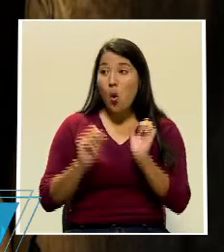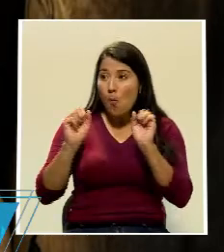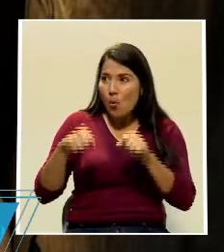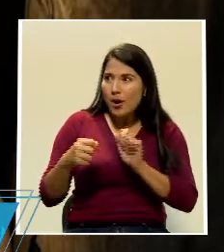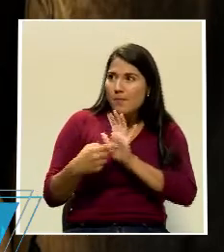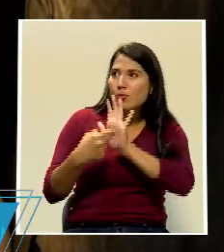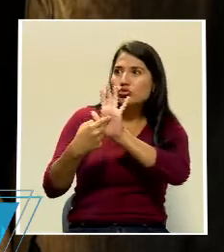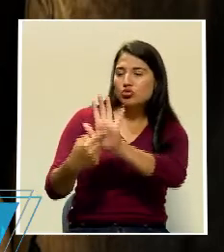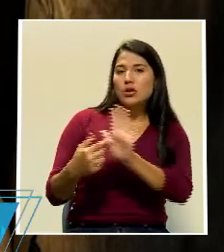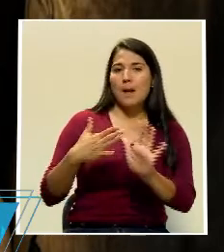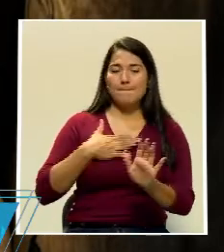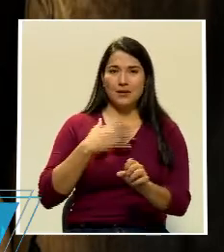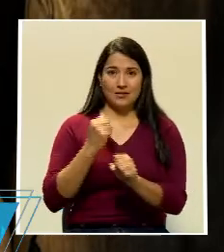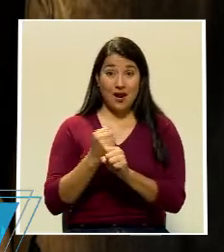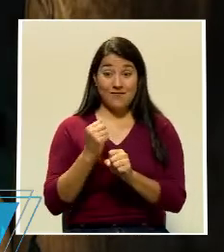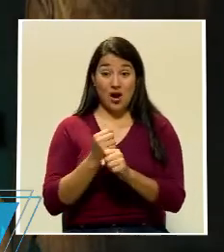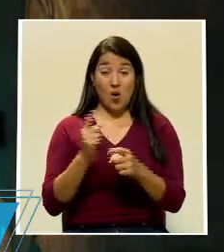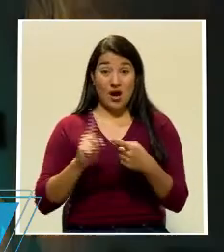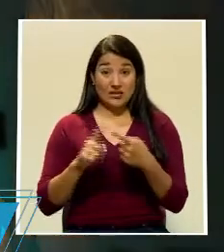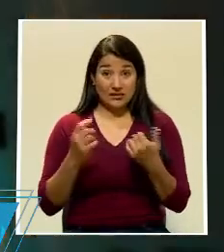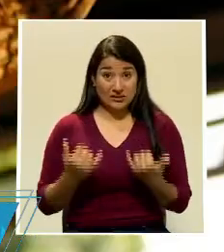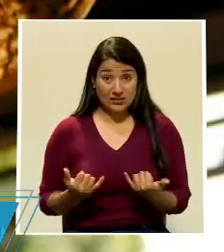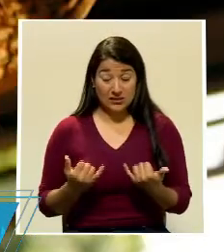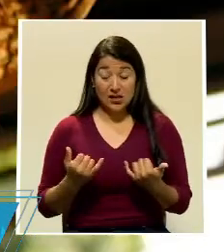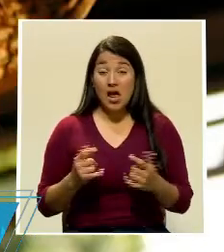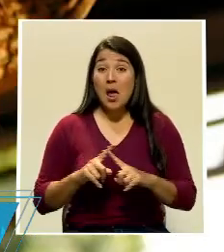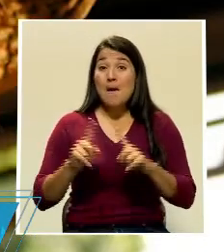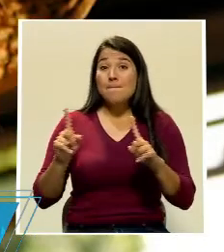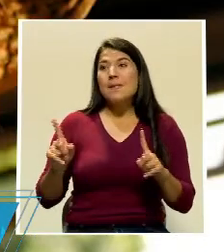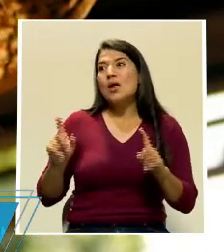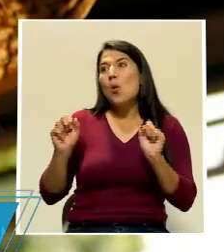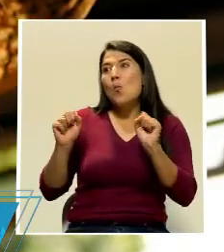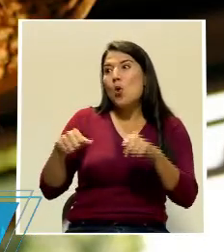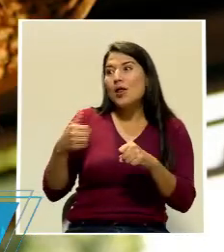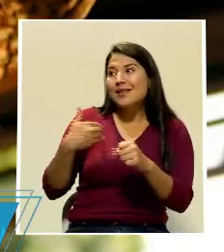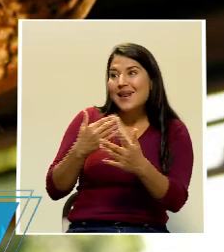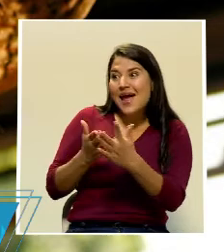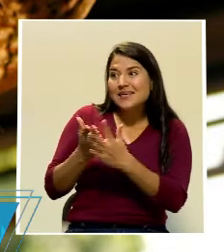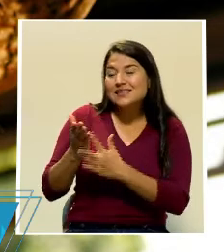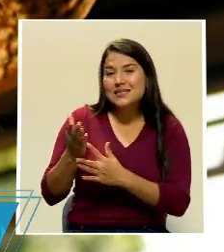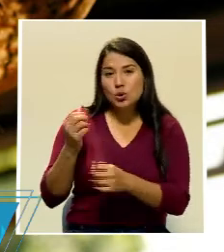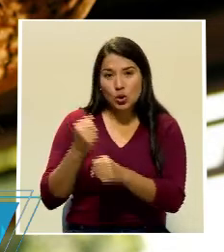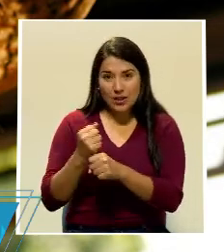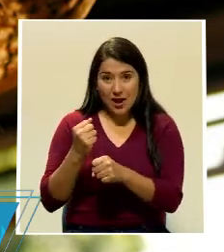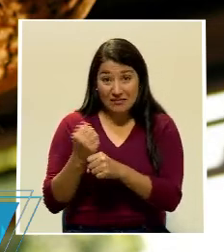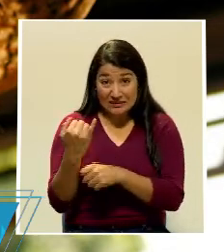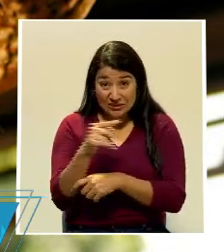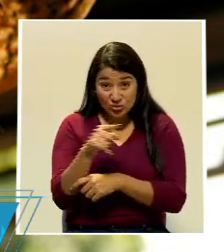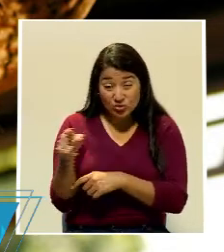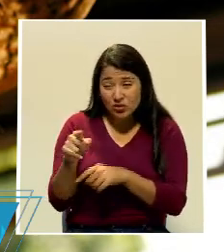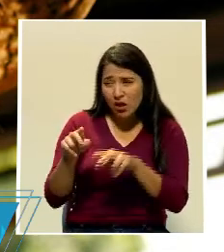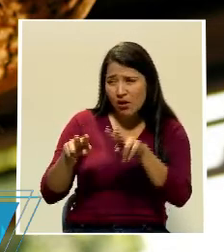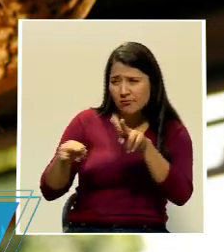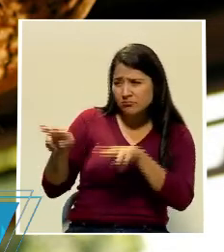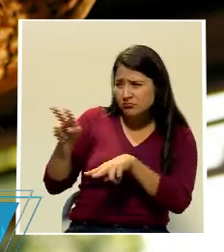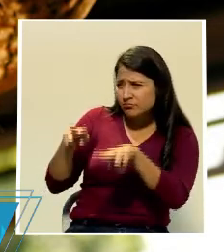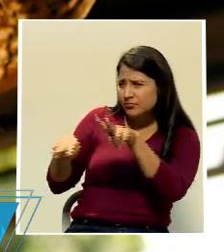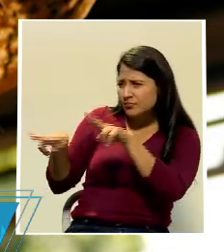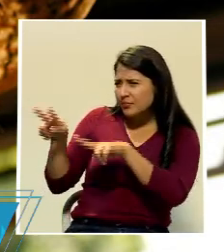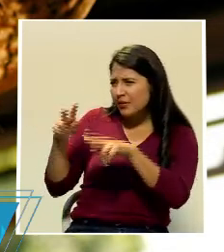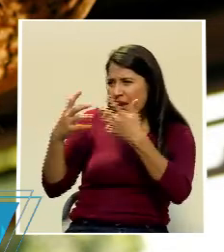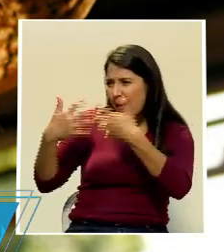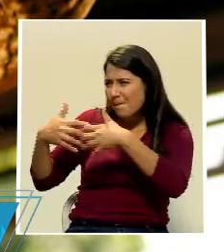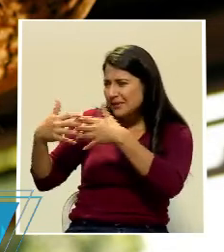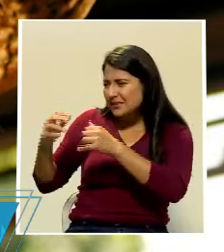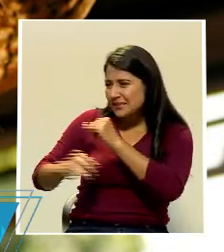un poco más lo que estoy haciendo. Pero el acceso al trabajo, si usted se pone a hacer un análisis en las agencias